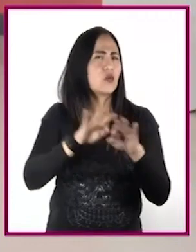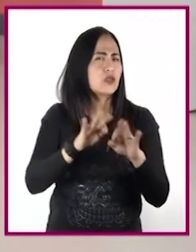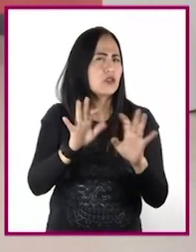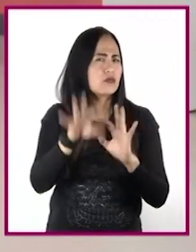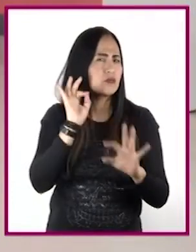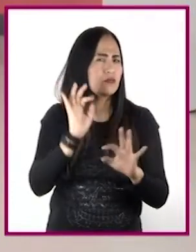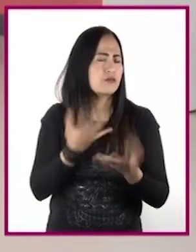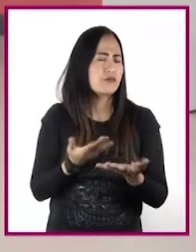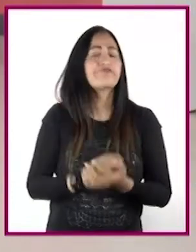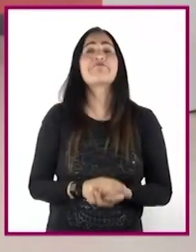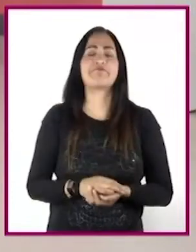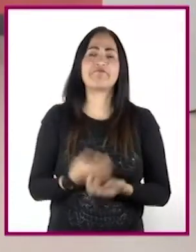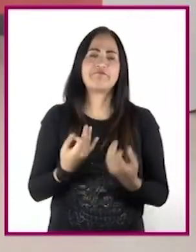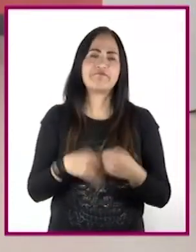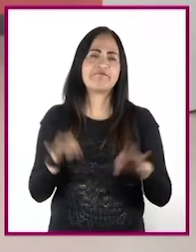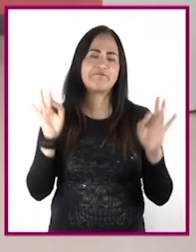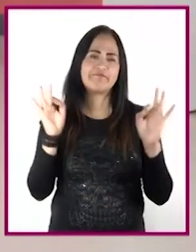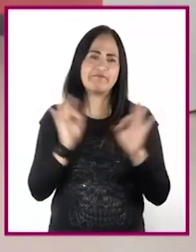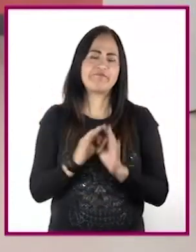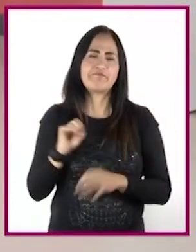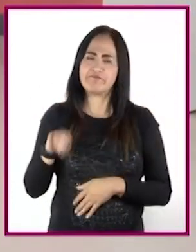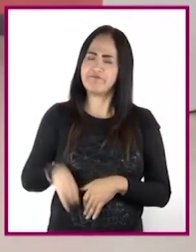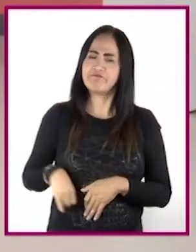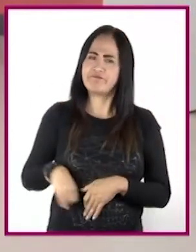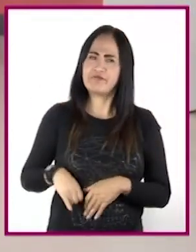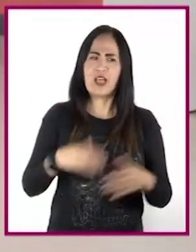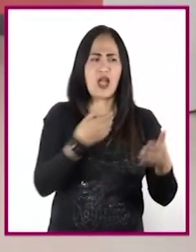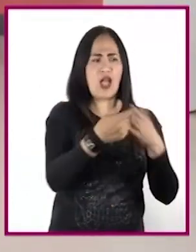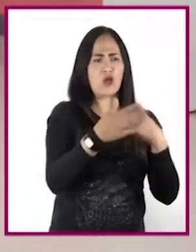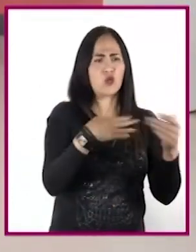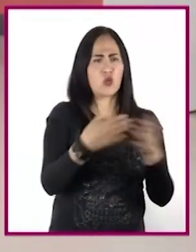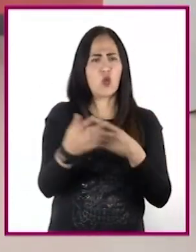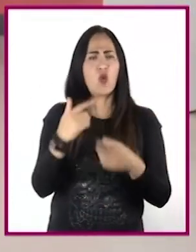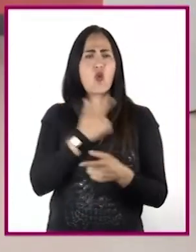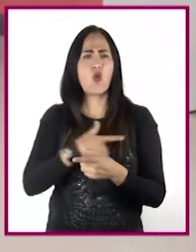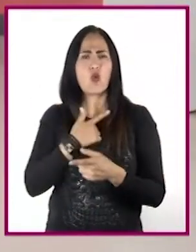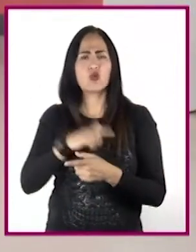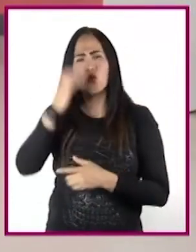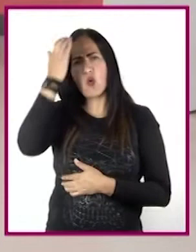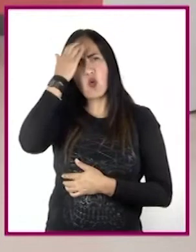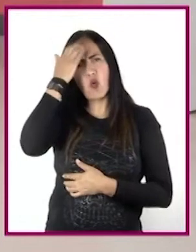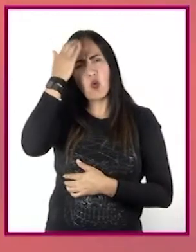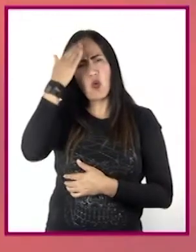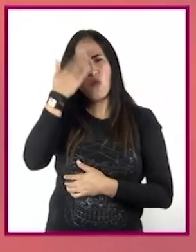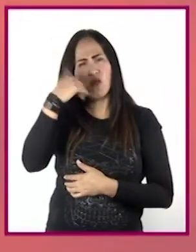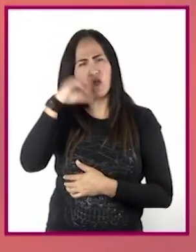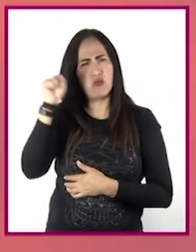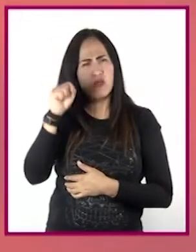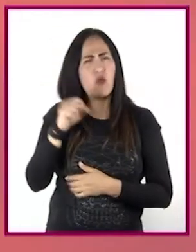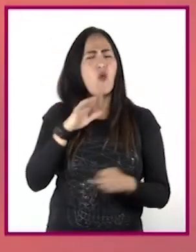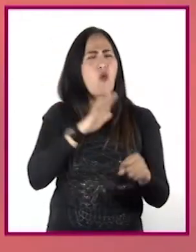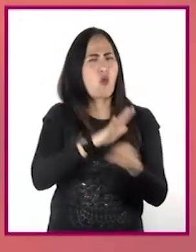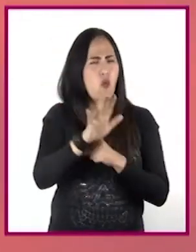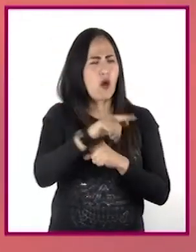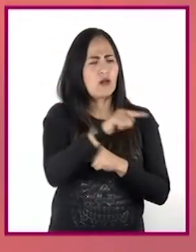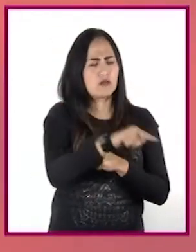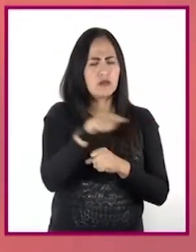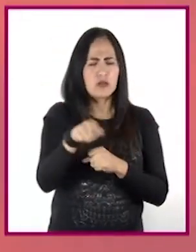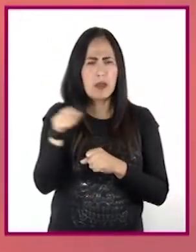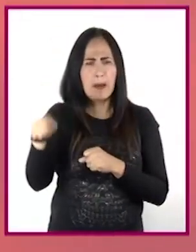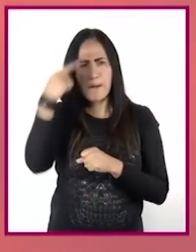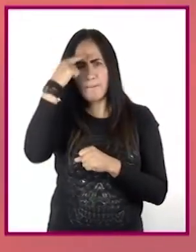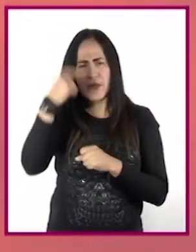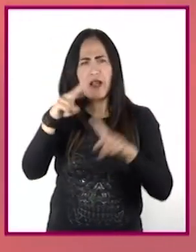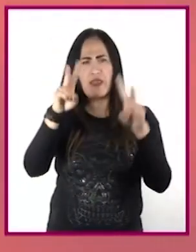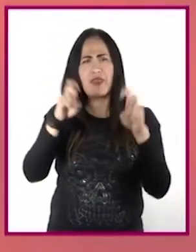Interesante planteamiento. Actualidad, gusto o conocimiento. ¿Qué aspecto debe definir la selección de